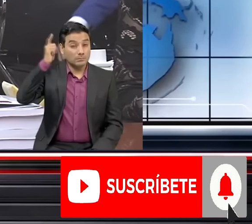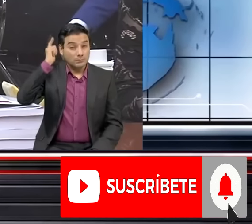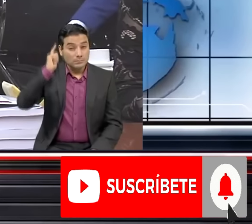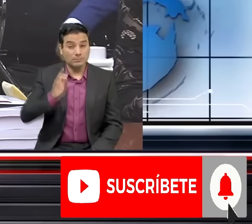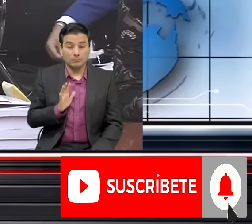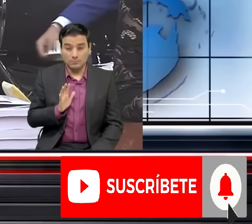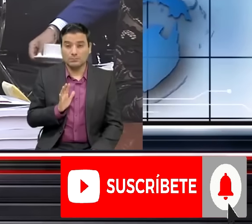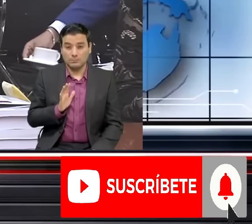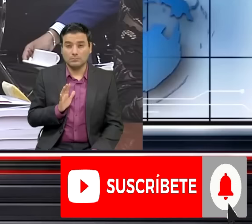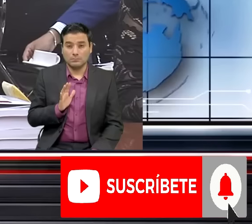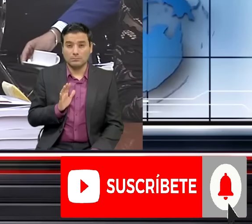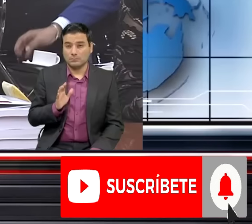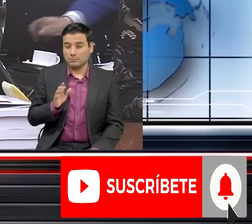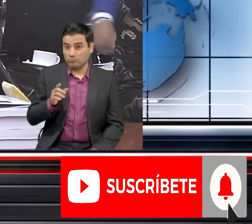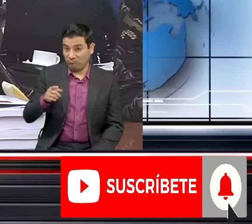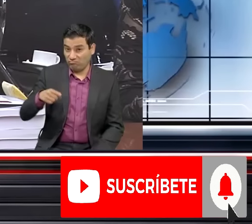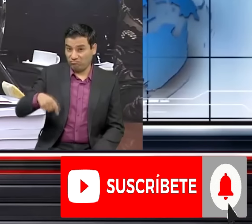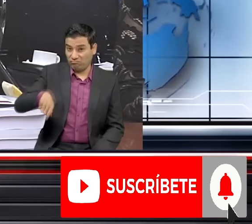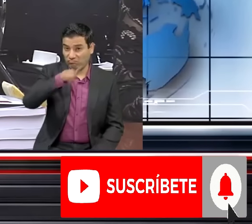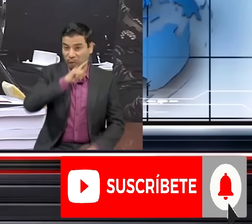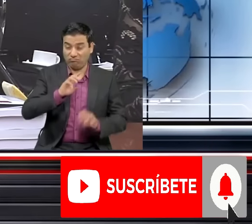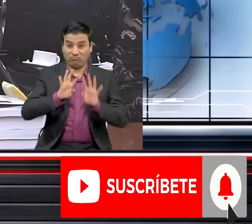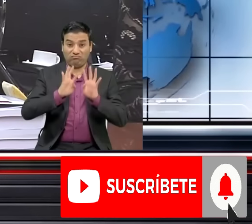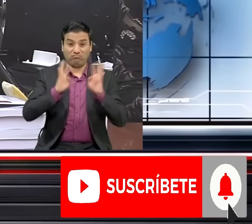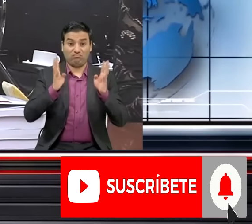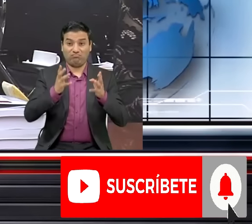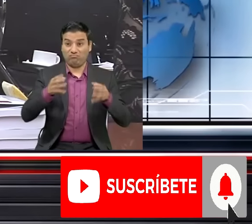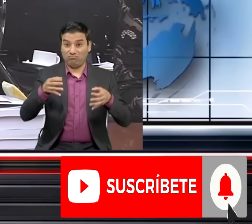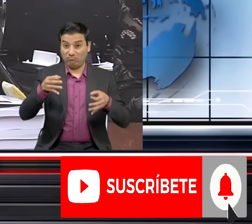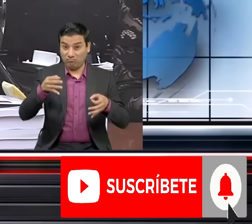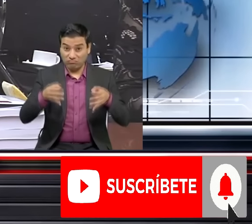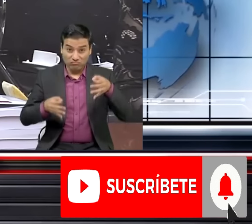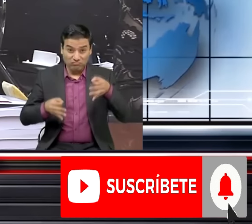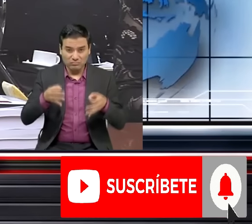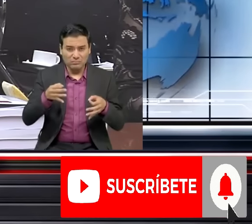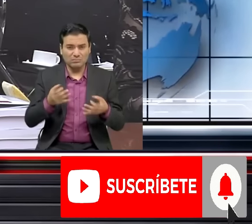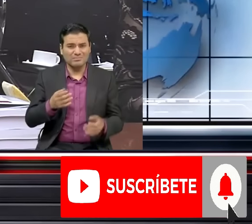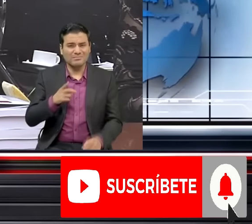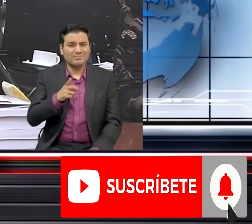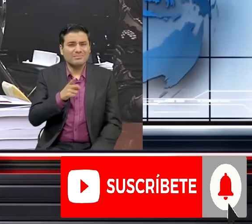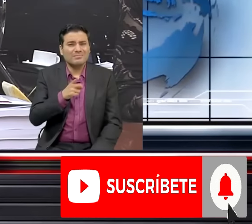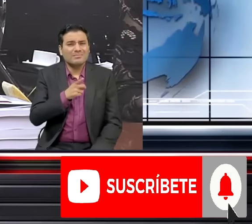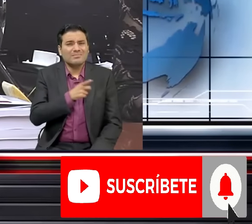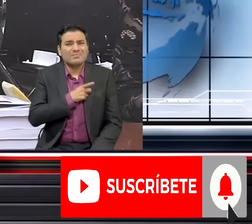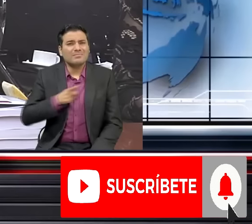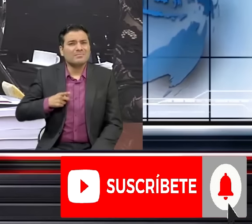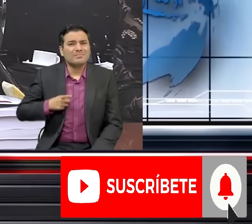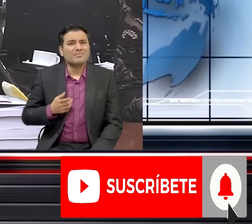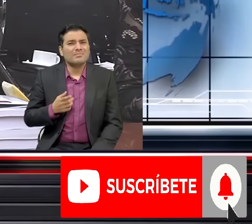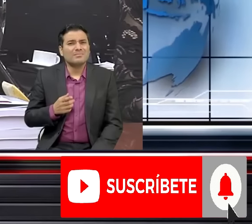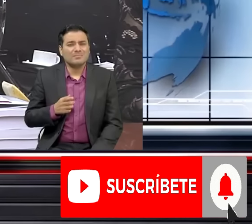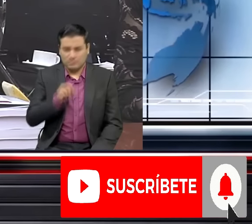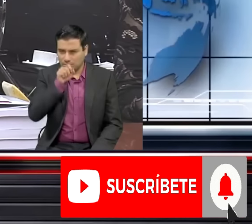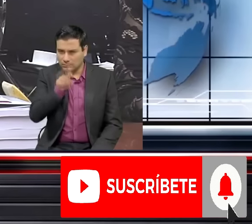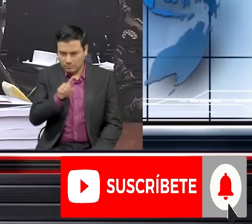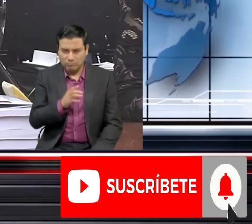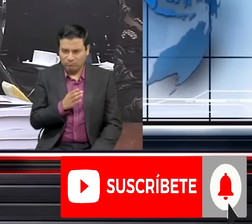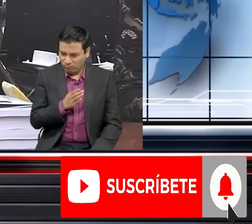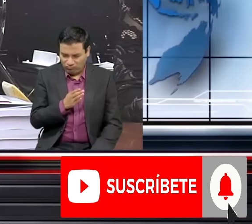de elegirse en jueces de los integrantes de este Consejo General, tengan la misma bonomía que estamos teniendo nosotros, la